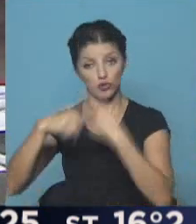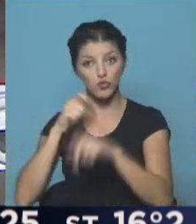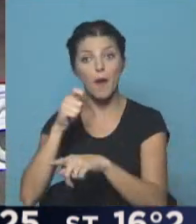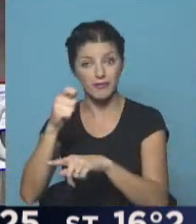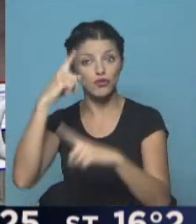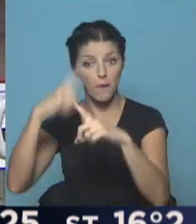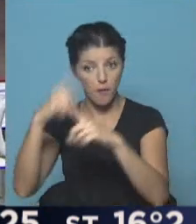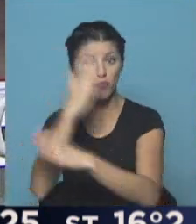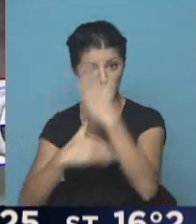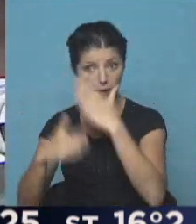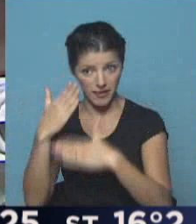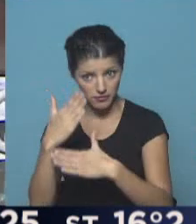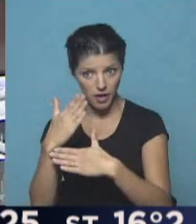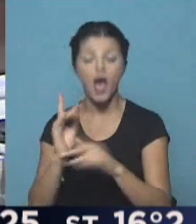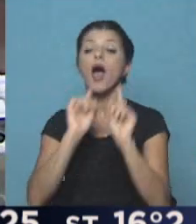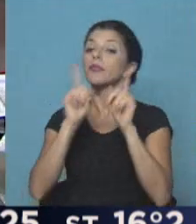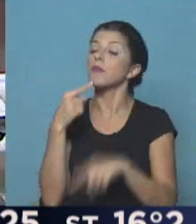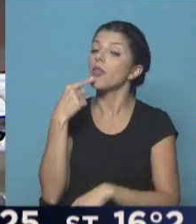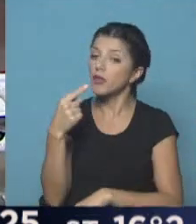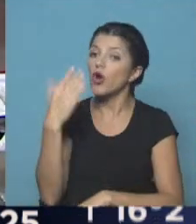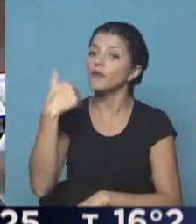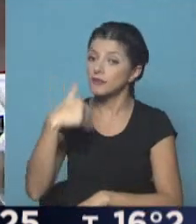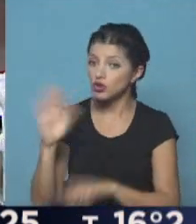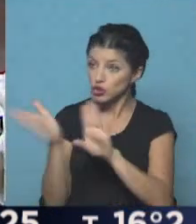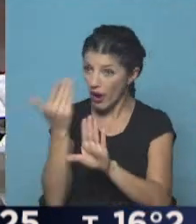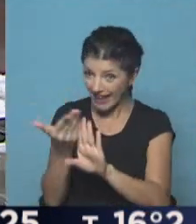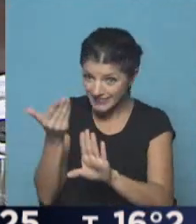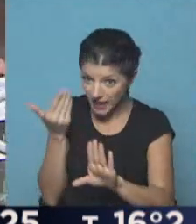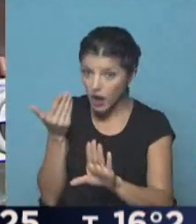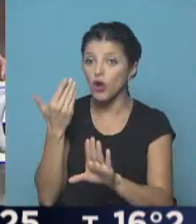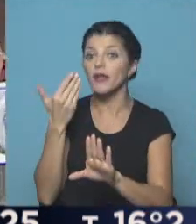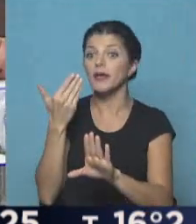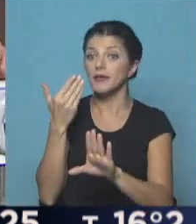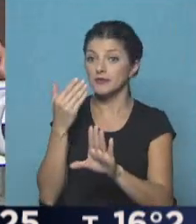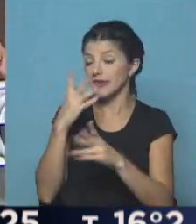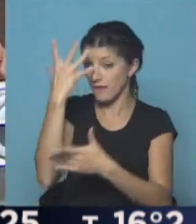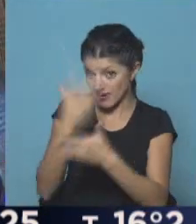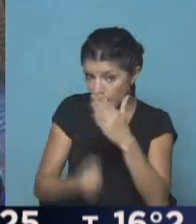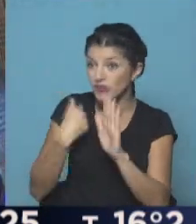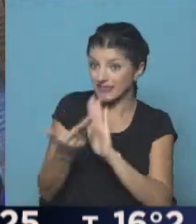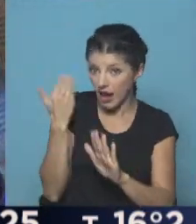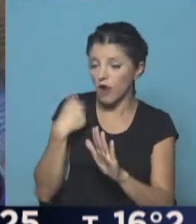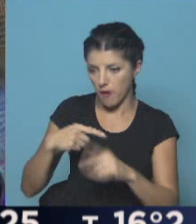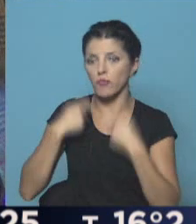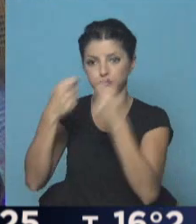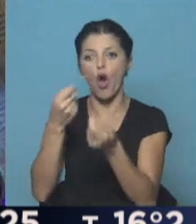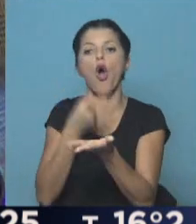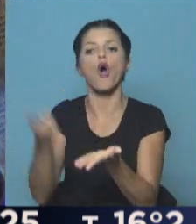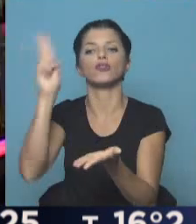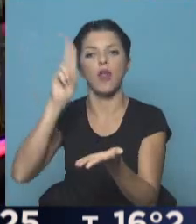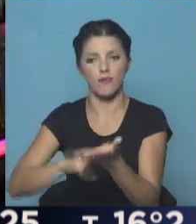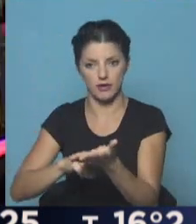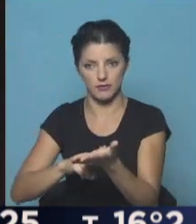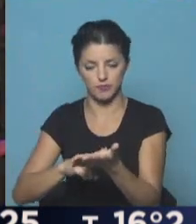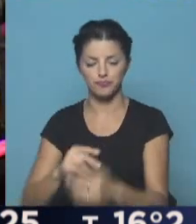por invalidez. Y además confirmó que se van a restablecer todas aquellas que se dieron de baja por error. Bajo el argumento de haber